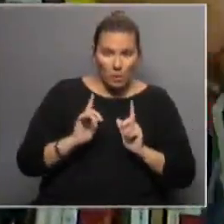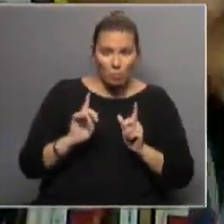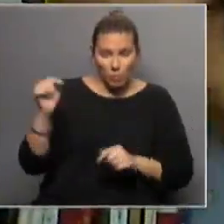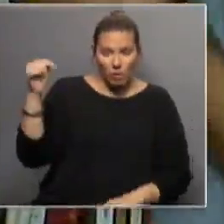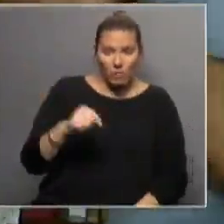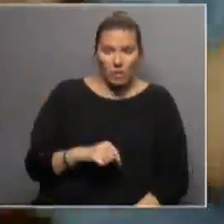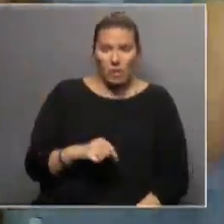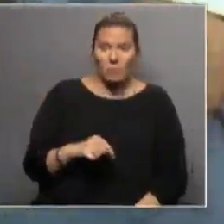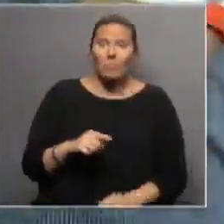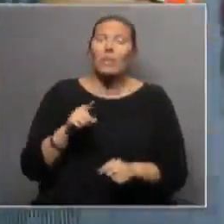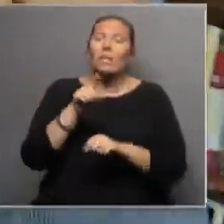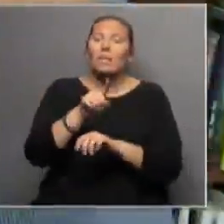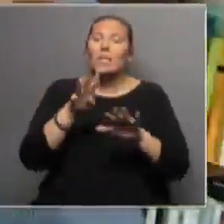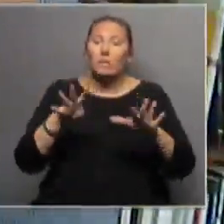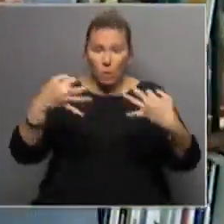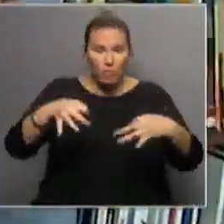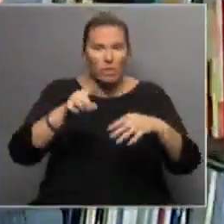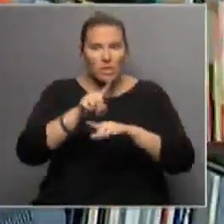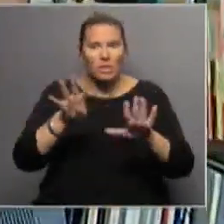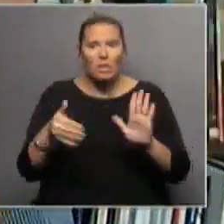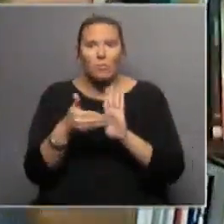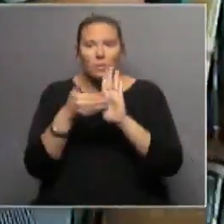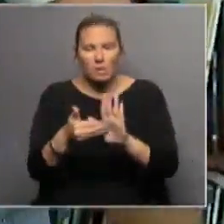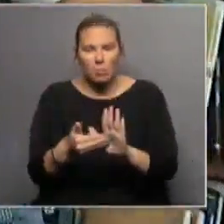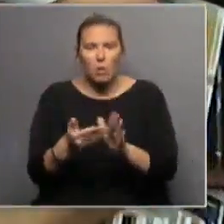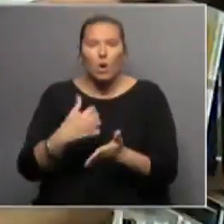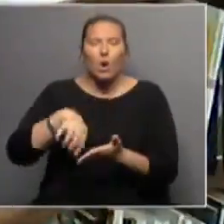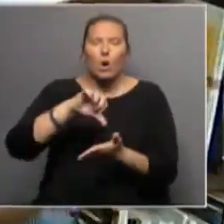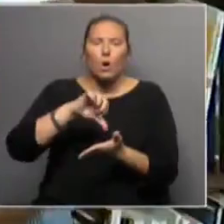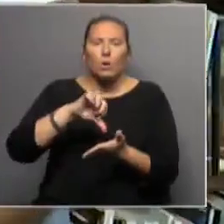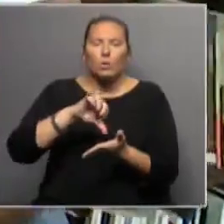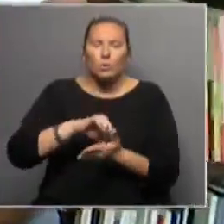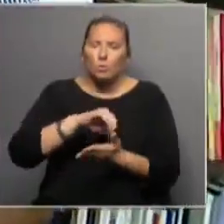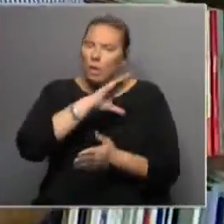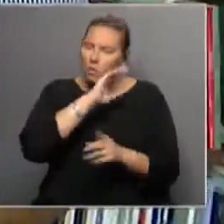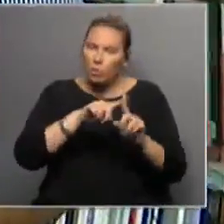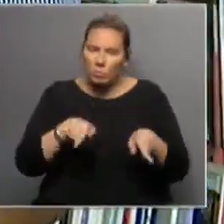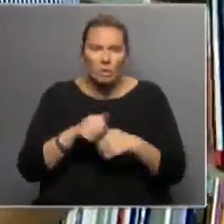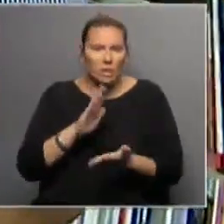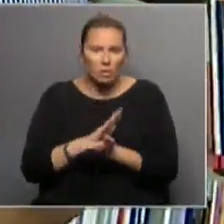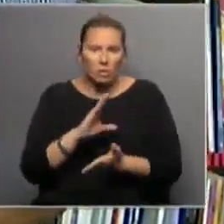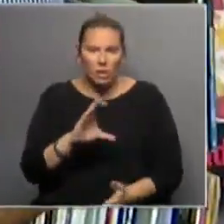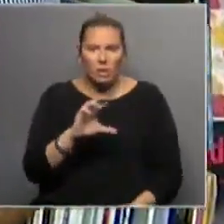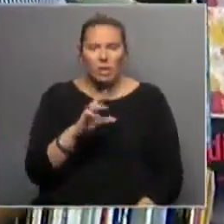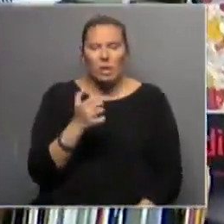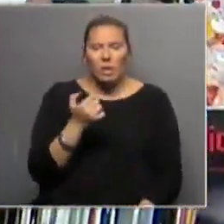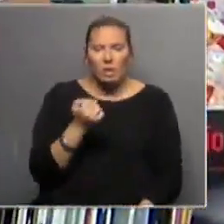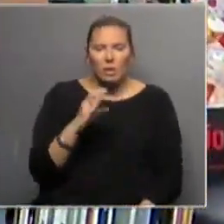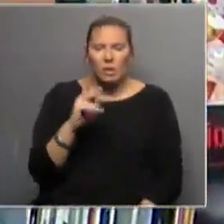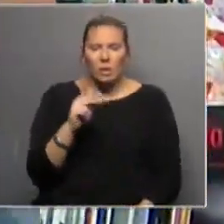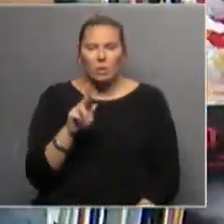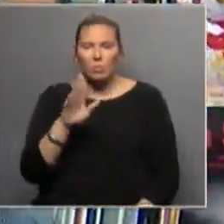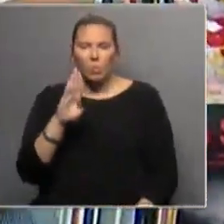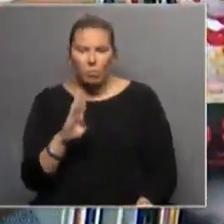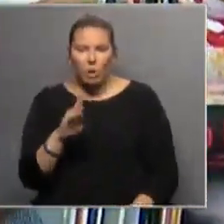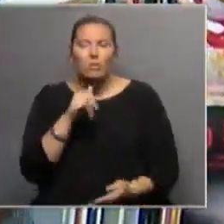y bueno, feliz. El 19, muy bien, el 19 presentamos Ciudad Dormitorio, otro libro editorial Krakow con Damián Snitivsker.